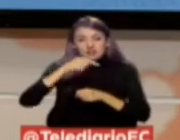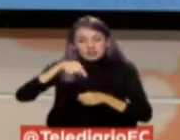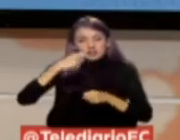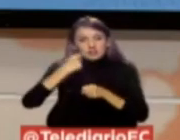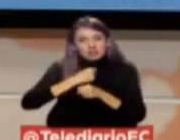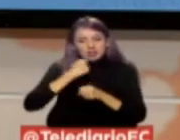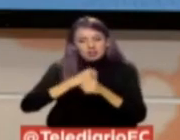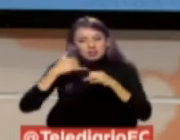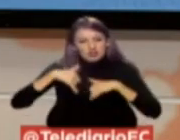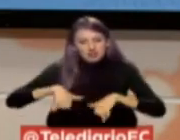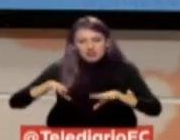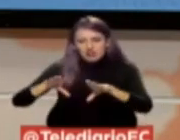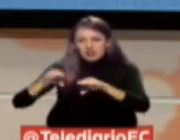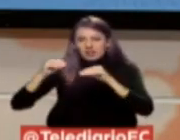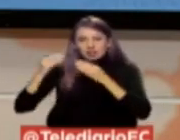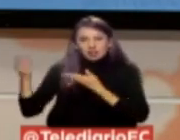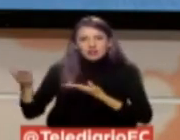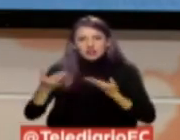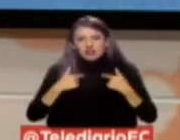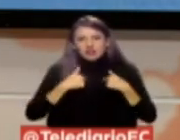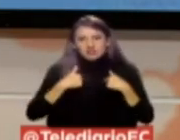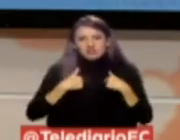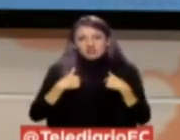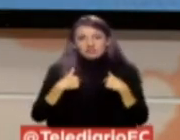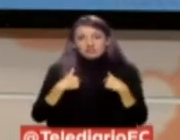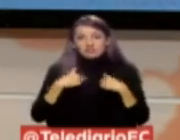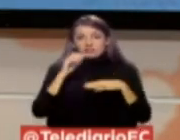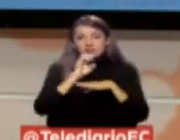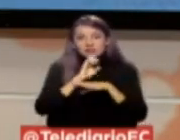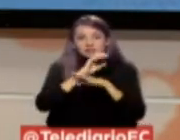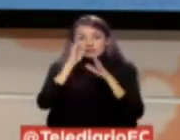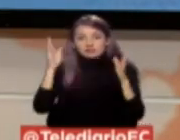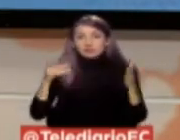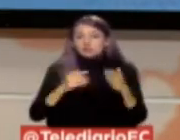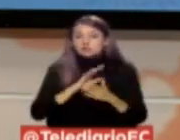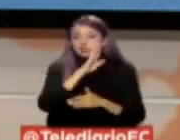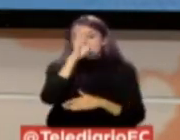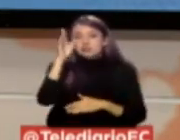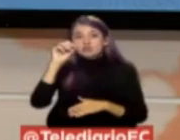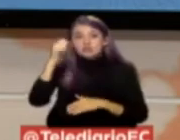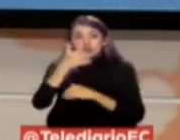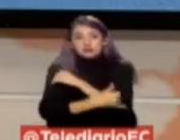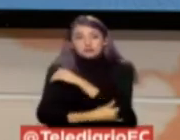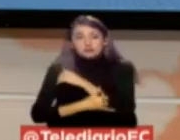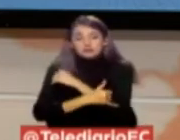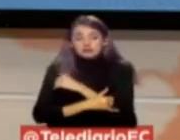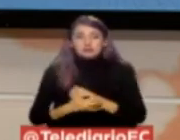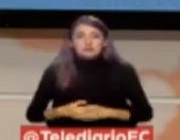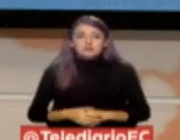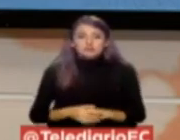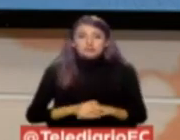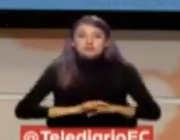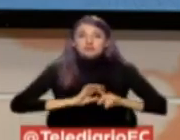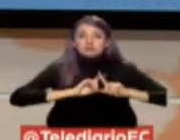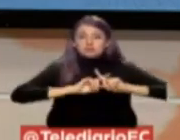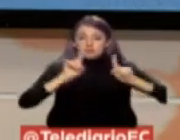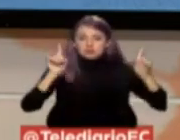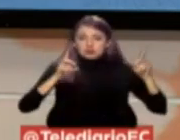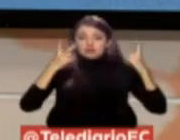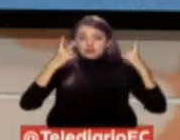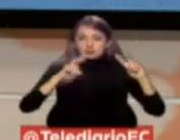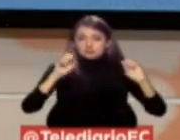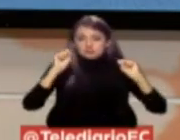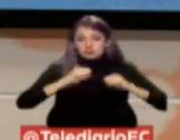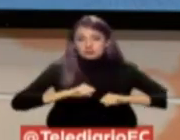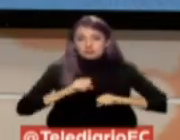y nosotros los acojamos como esperamos que lo hayan acogido y acojamos a nuestros ecuatorianos en otros países del mundo. Sin embargo, también debo decirle, Eduardo,